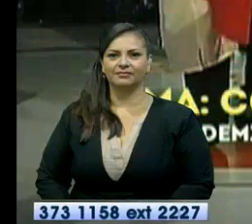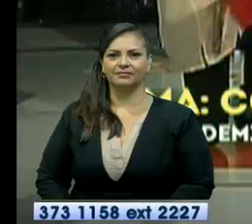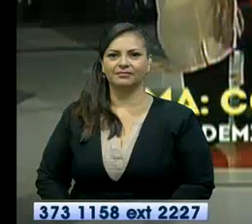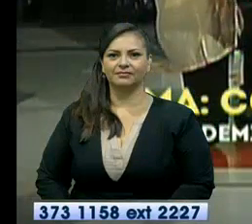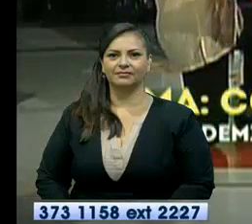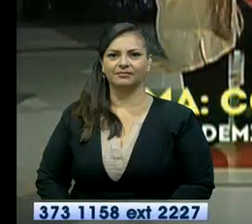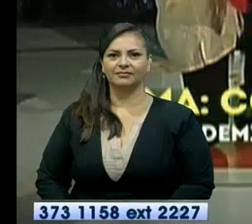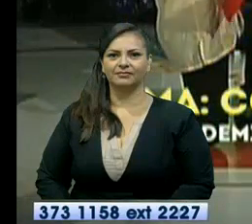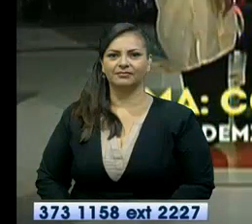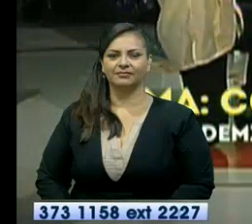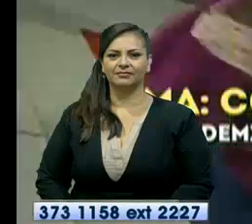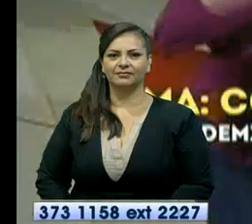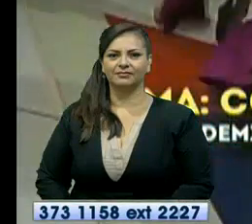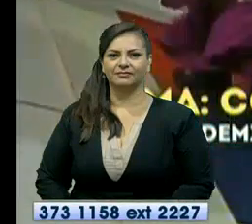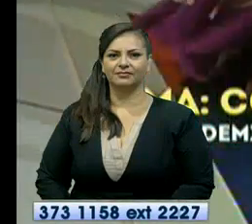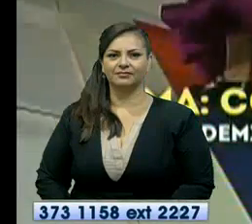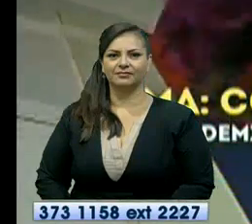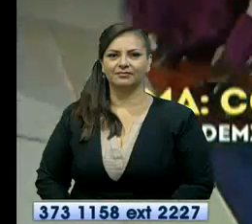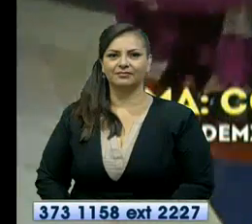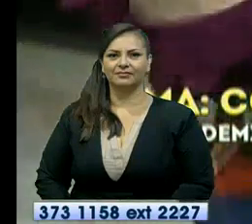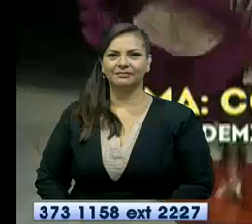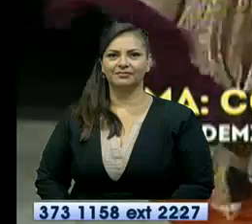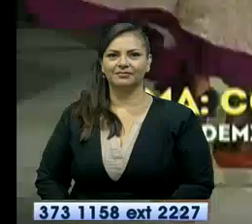el futuro